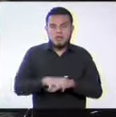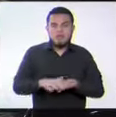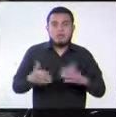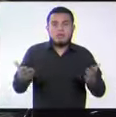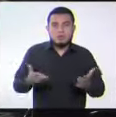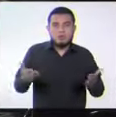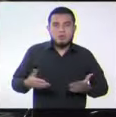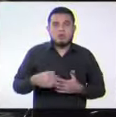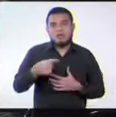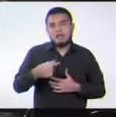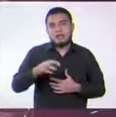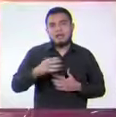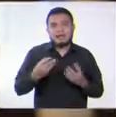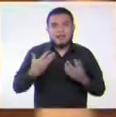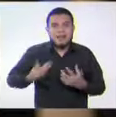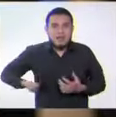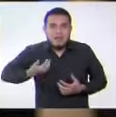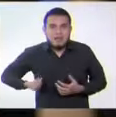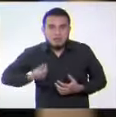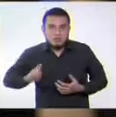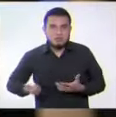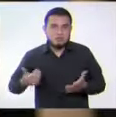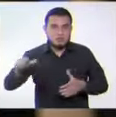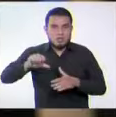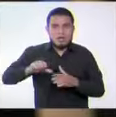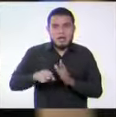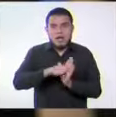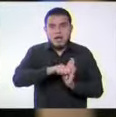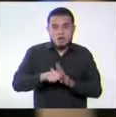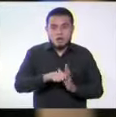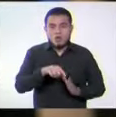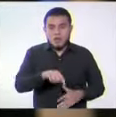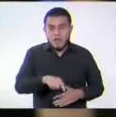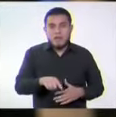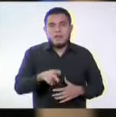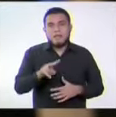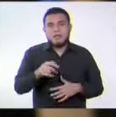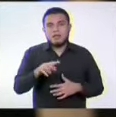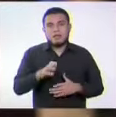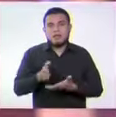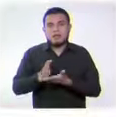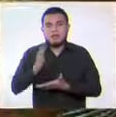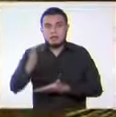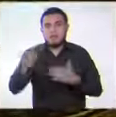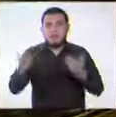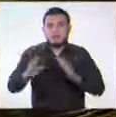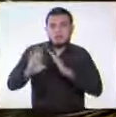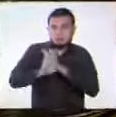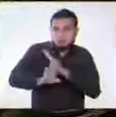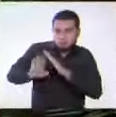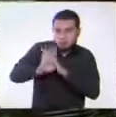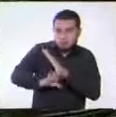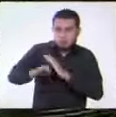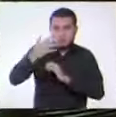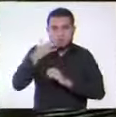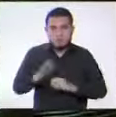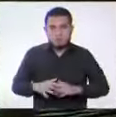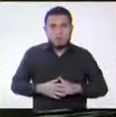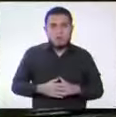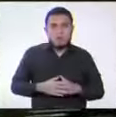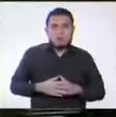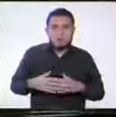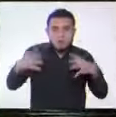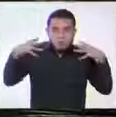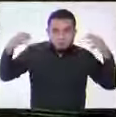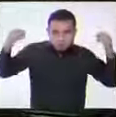ácidos grasos y alcoholes. Se hallan en vegetales y animales formando capas protectoras, por ejemplo, en las hojas